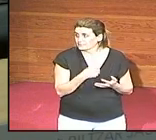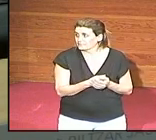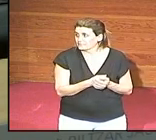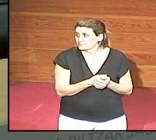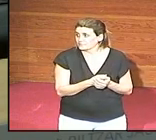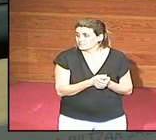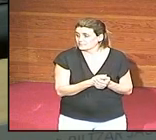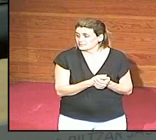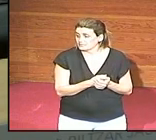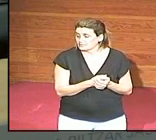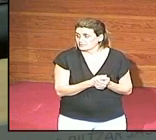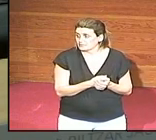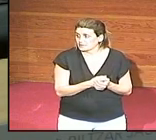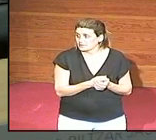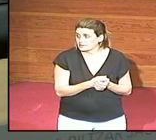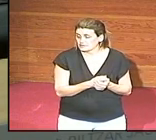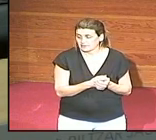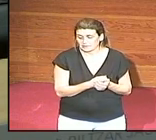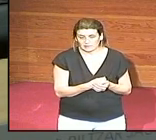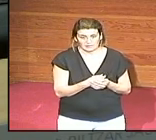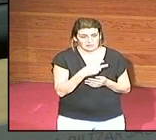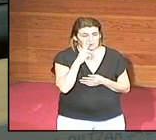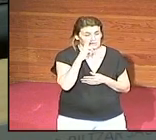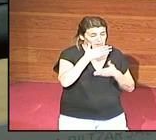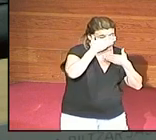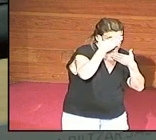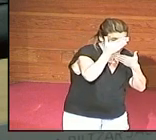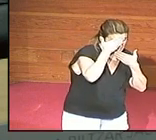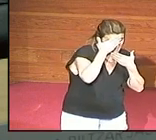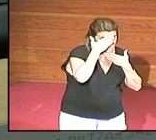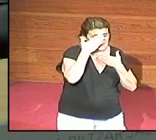bueno, ver nazis y musulmanes luchando en el mismo lado